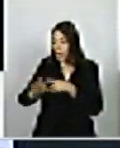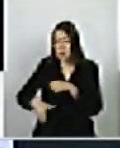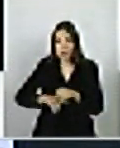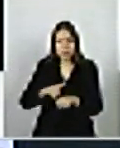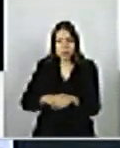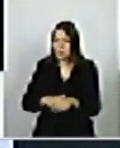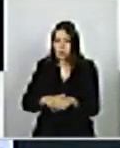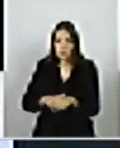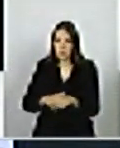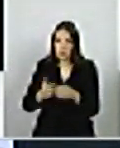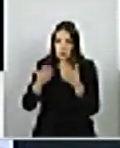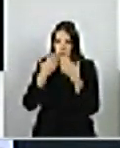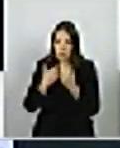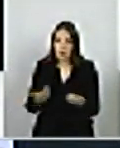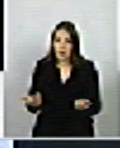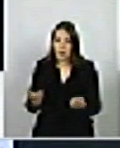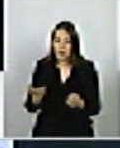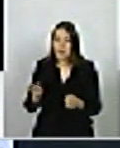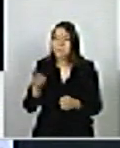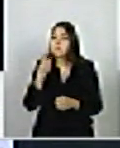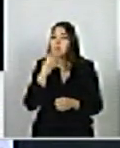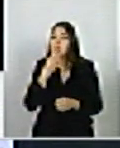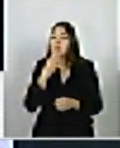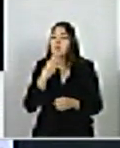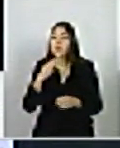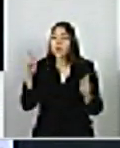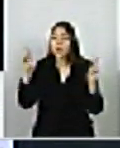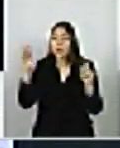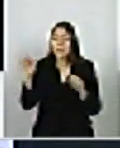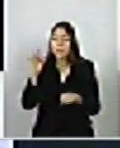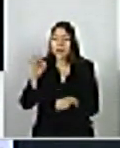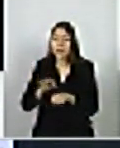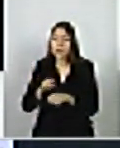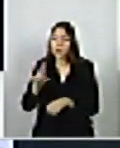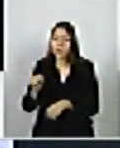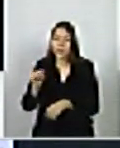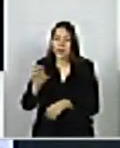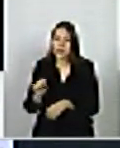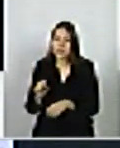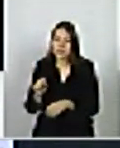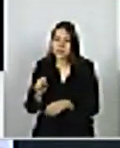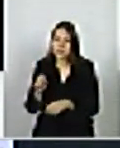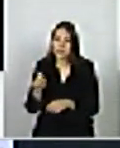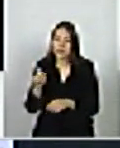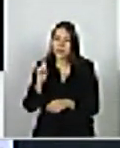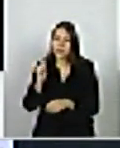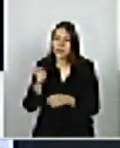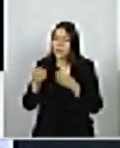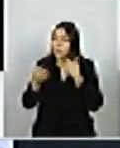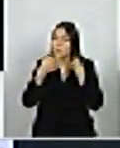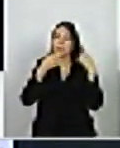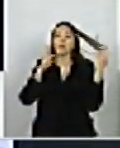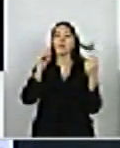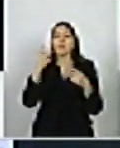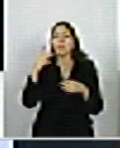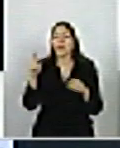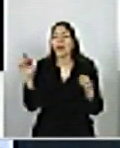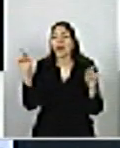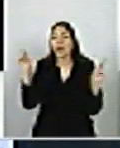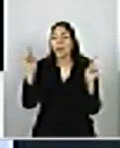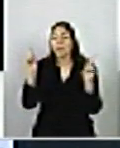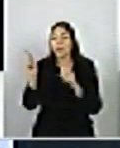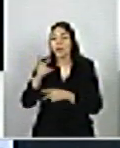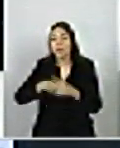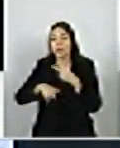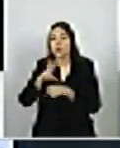no. La miel de abeja no es medicina, pero las abejas no producen medicinas, ¿sí? Entonces,